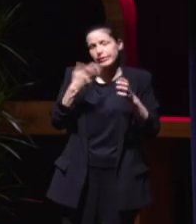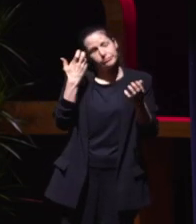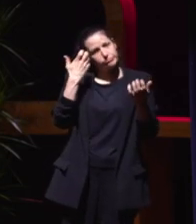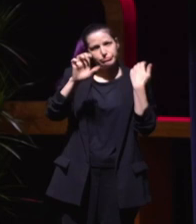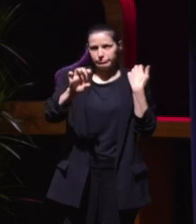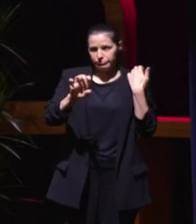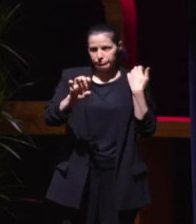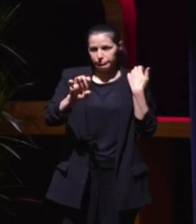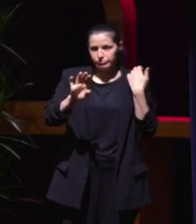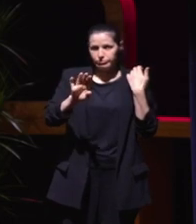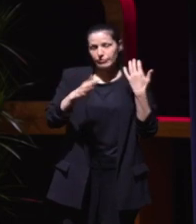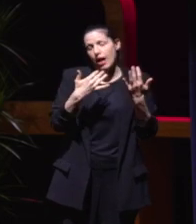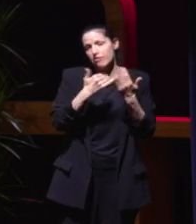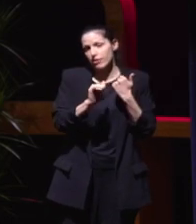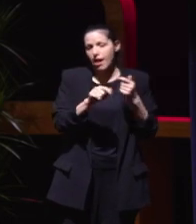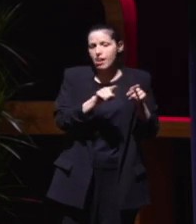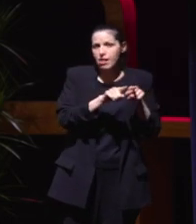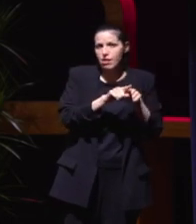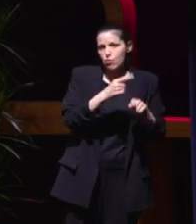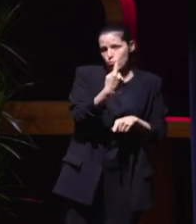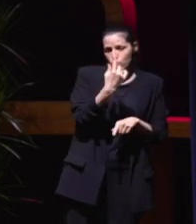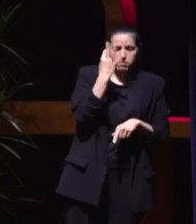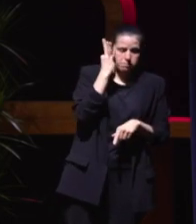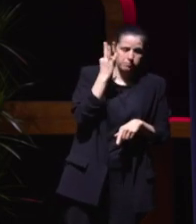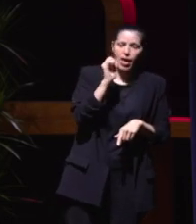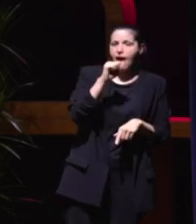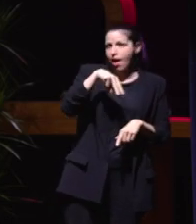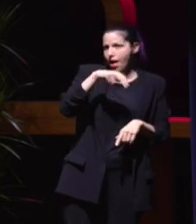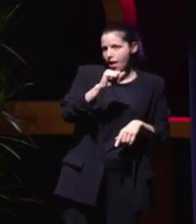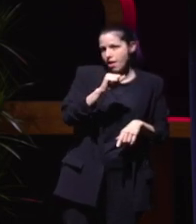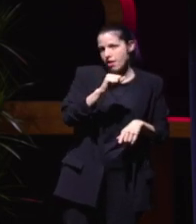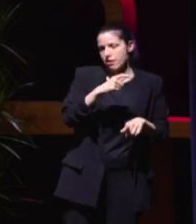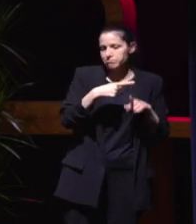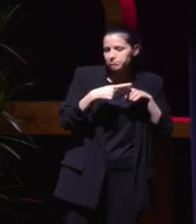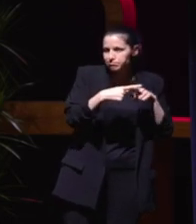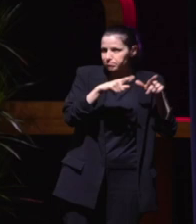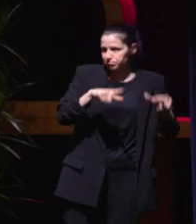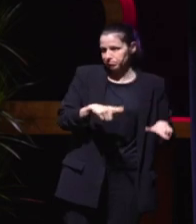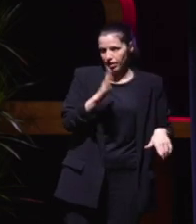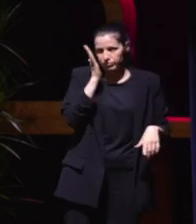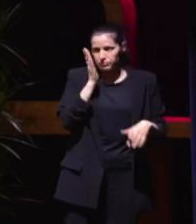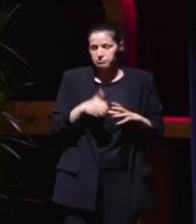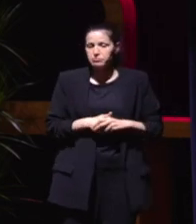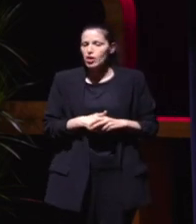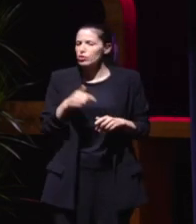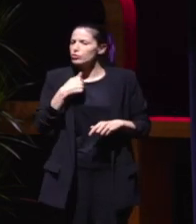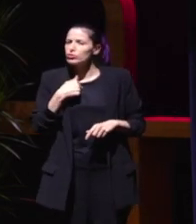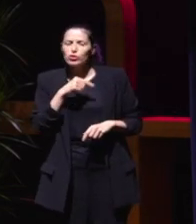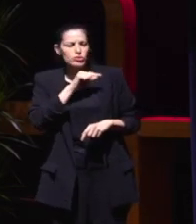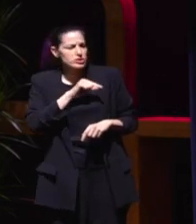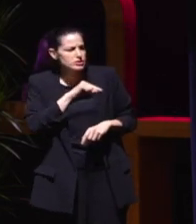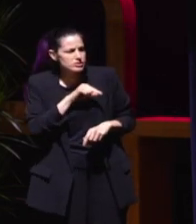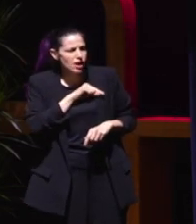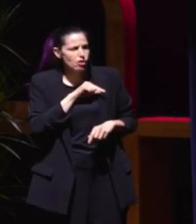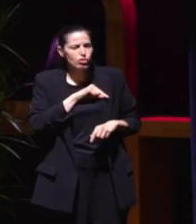una habitación con mi hermana Ana pero yo siempre tuve la sensación de que a mí nadie me esperaba y que yo siempre tenía que